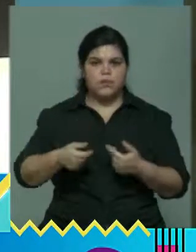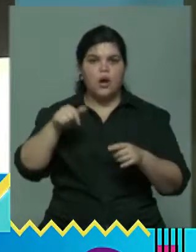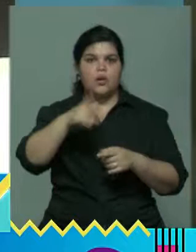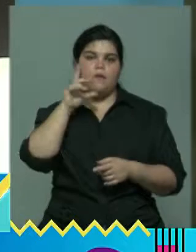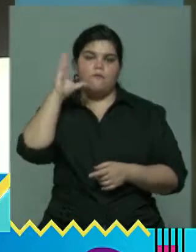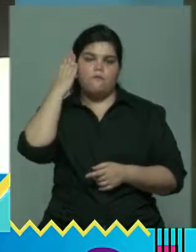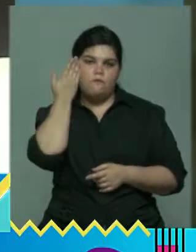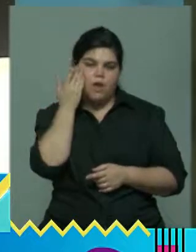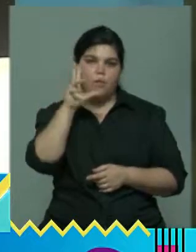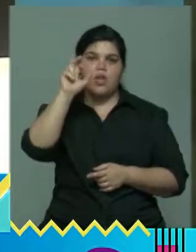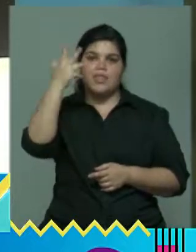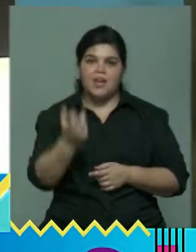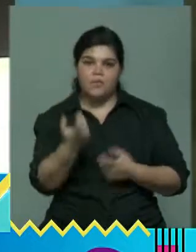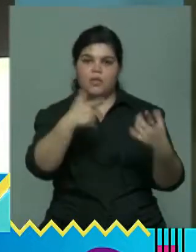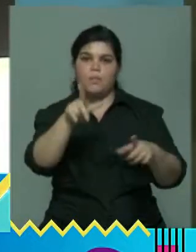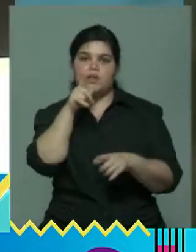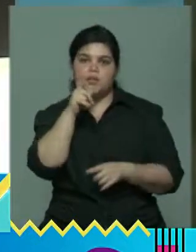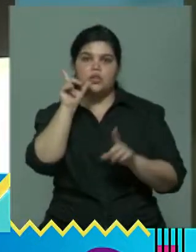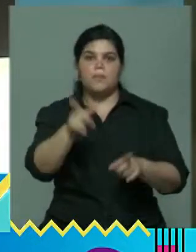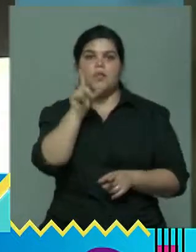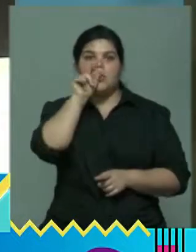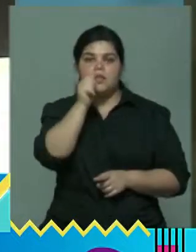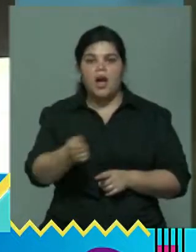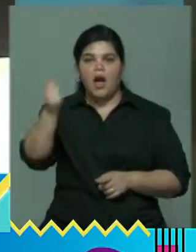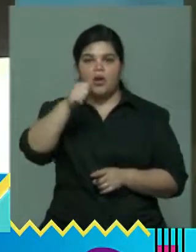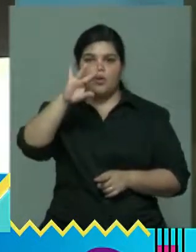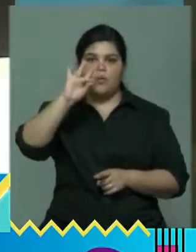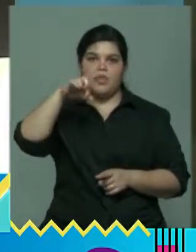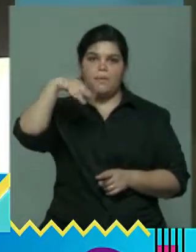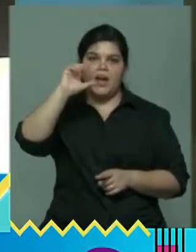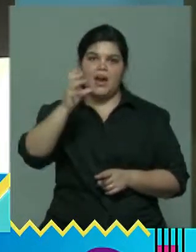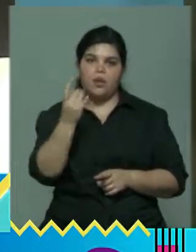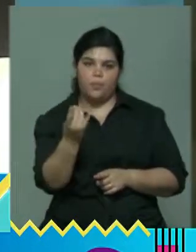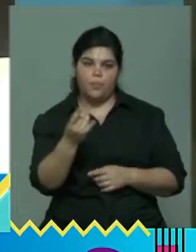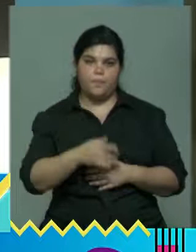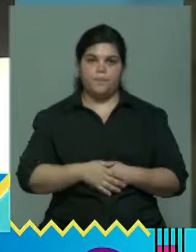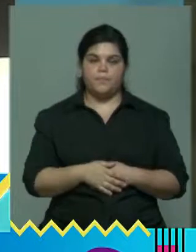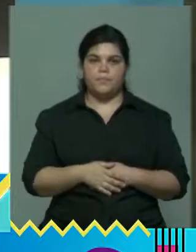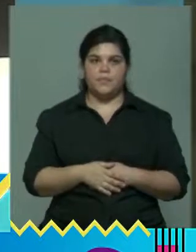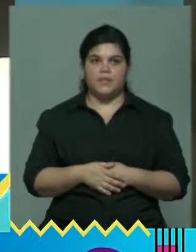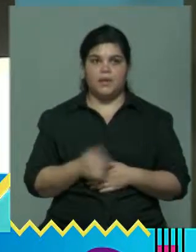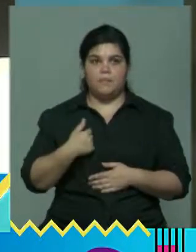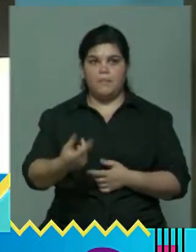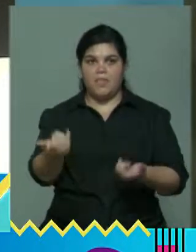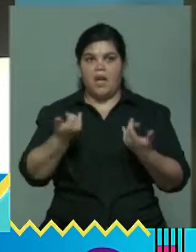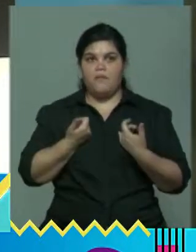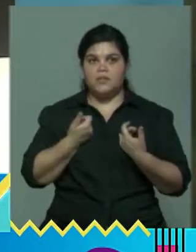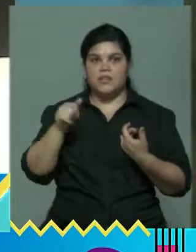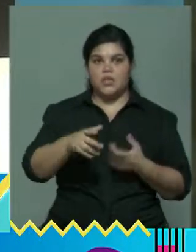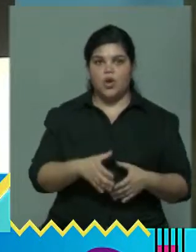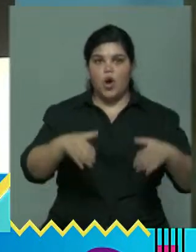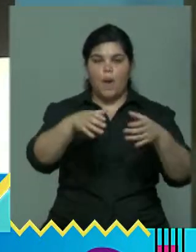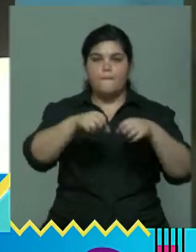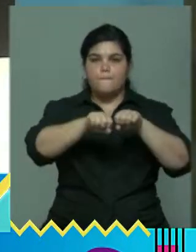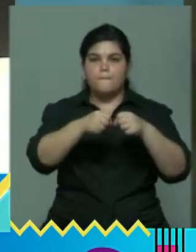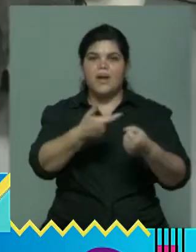sociales. Estamos en Facebook y en Instagram como Distintos Parecidos y en Twitter como @dpsenalU. Me están marcando el pan dulce, no sé si lo